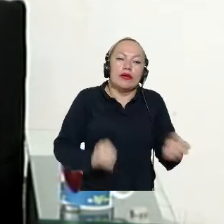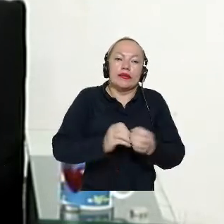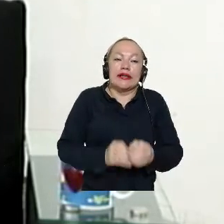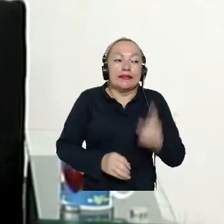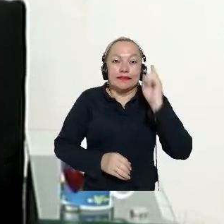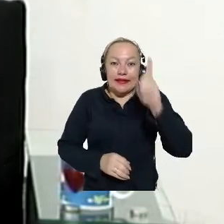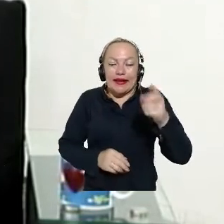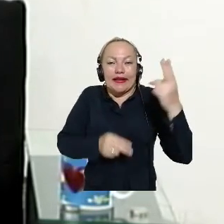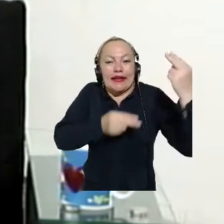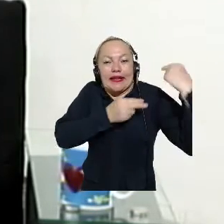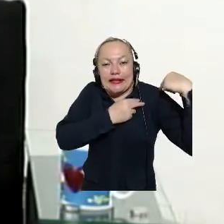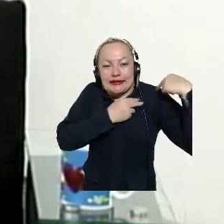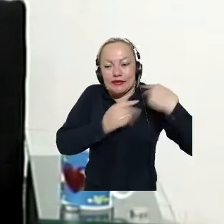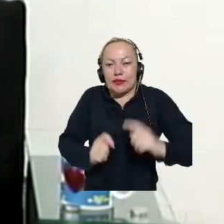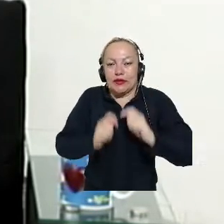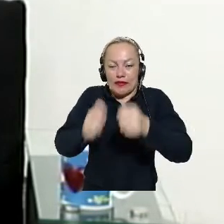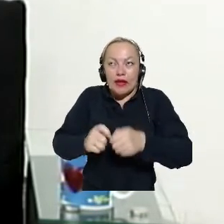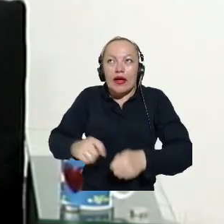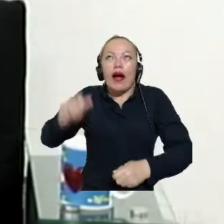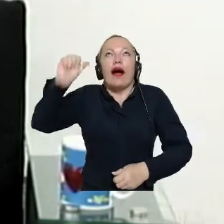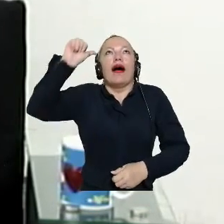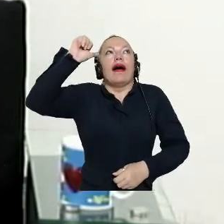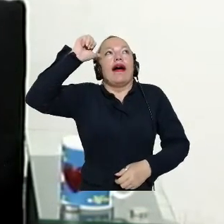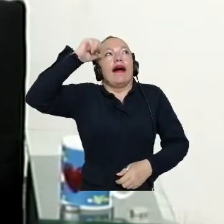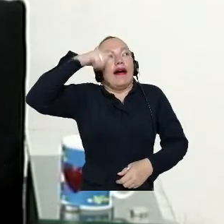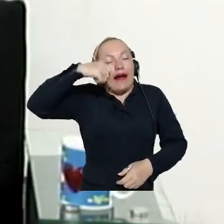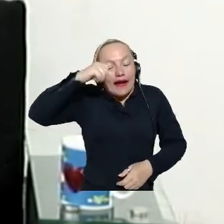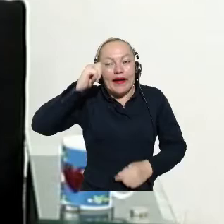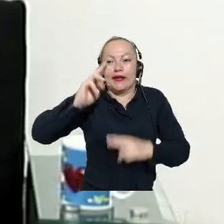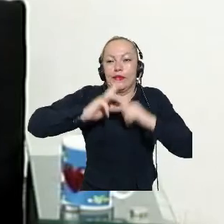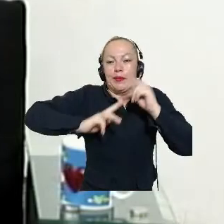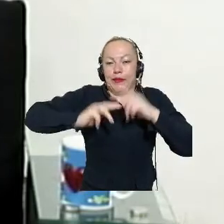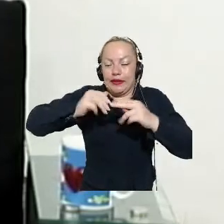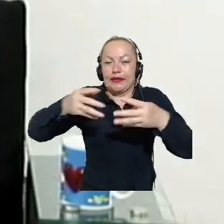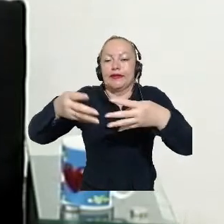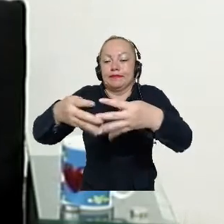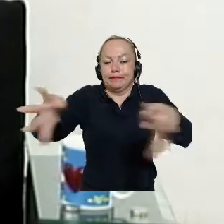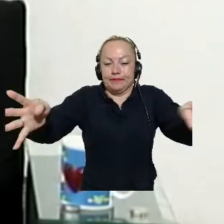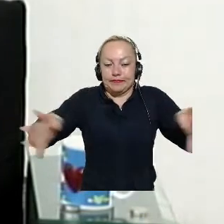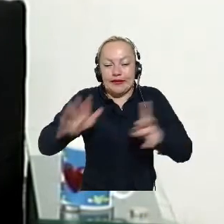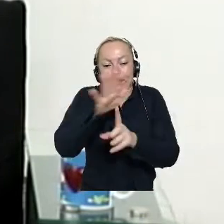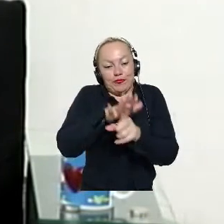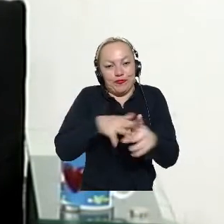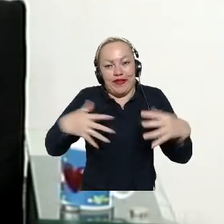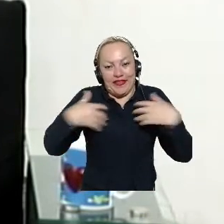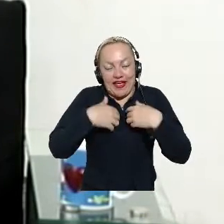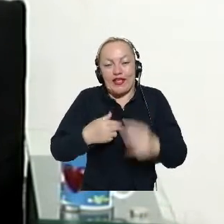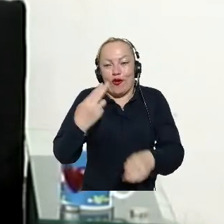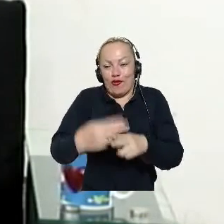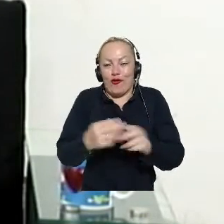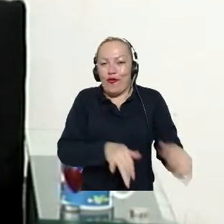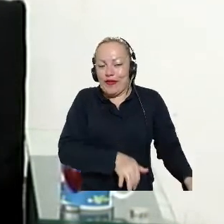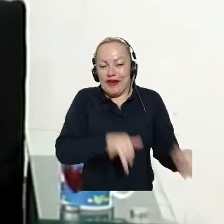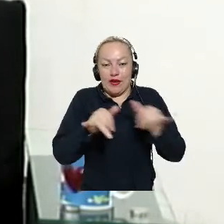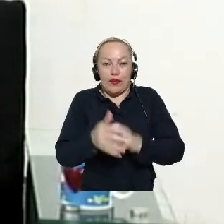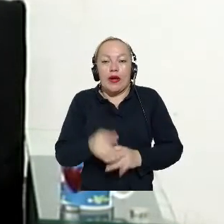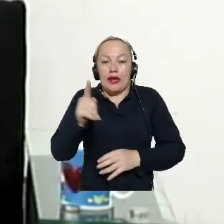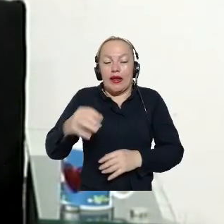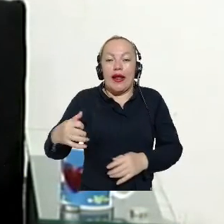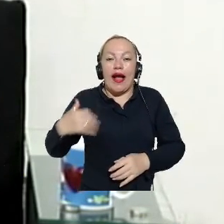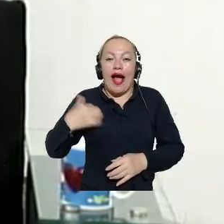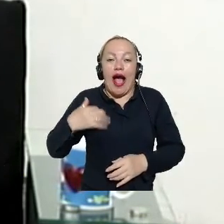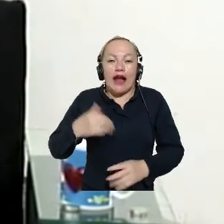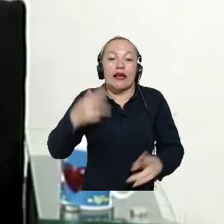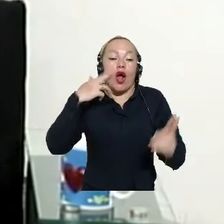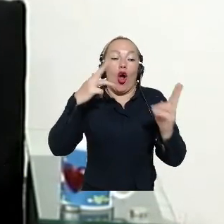encargado de ese sitio. En honor a él le colocan el nombre Alejandro Cardini. Cardini. Ajá, okay. Un argentino